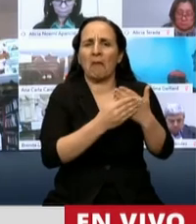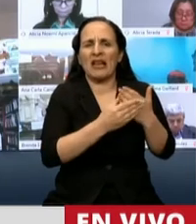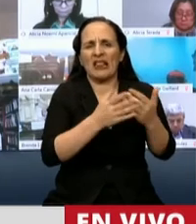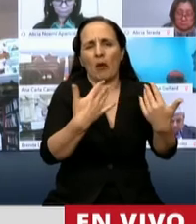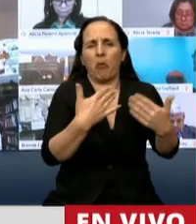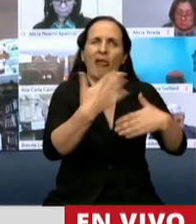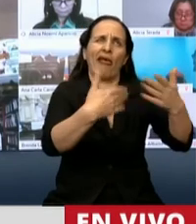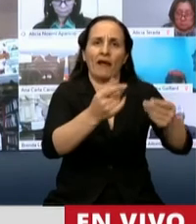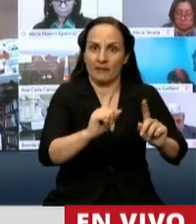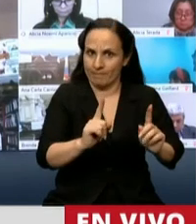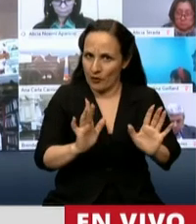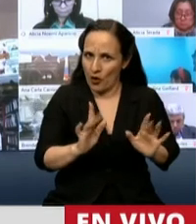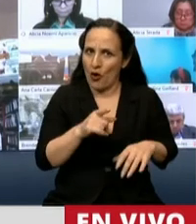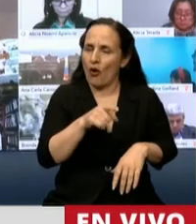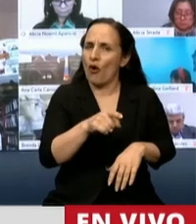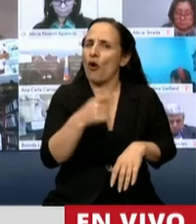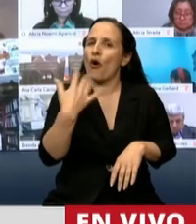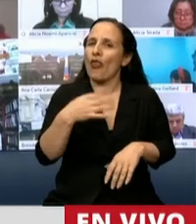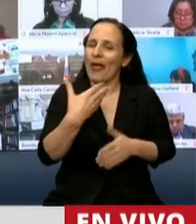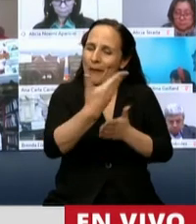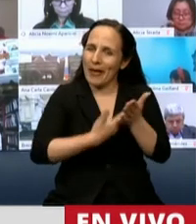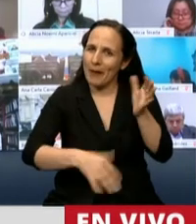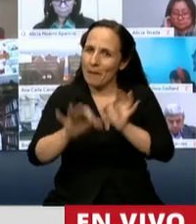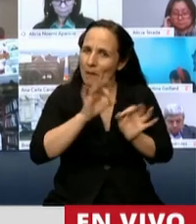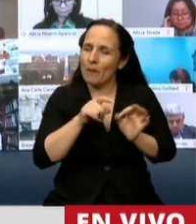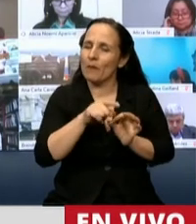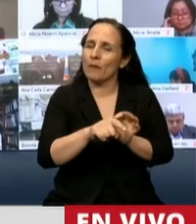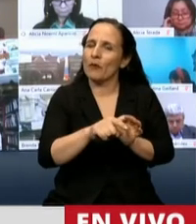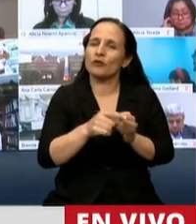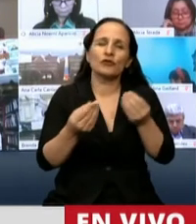Ministerio, sino que signifique un redoblar la apuesta